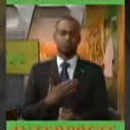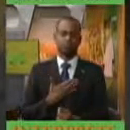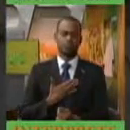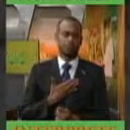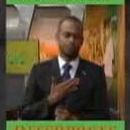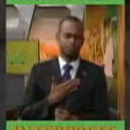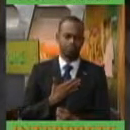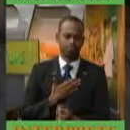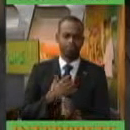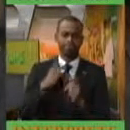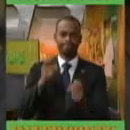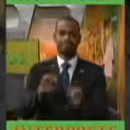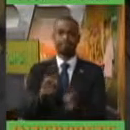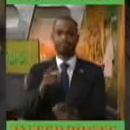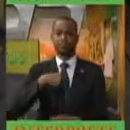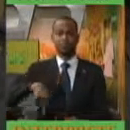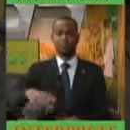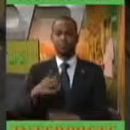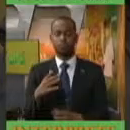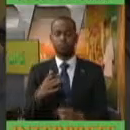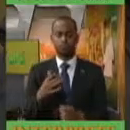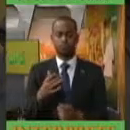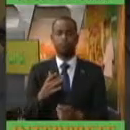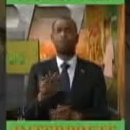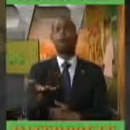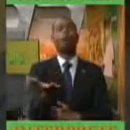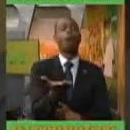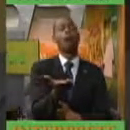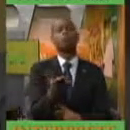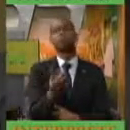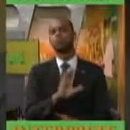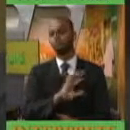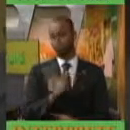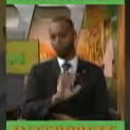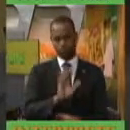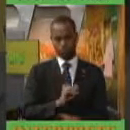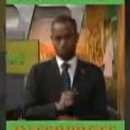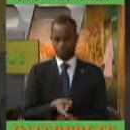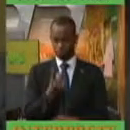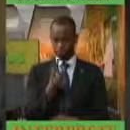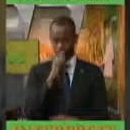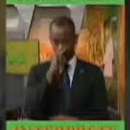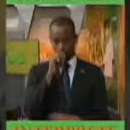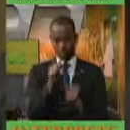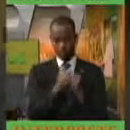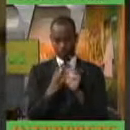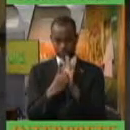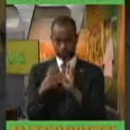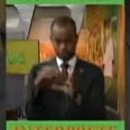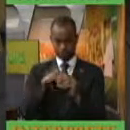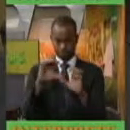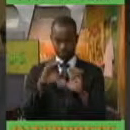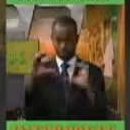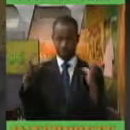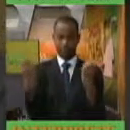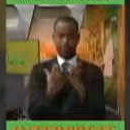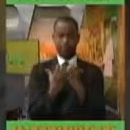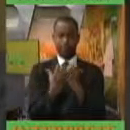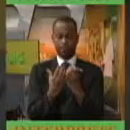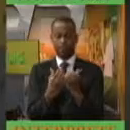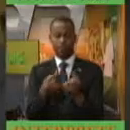no somos pedidores, mendigos. Y que un niño con discapacidad en un aula